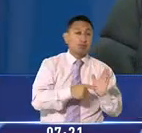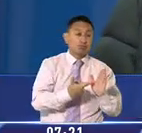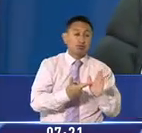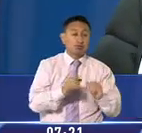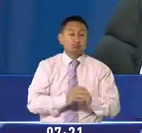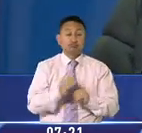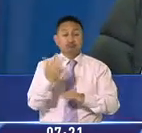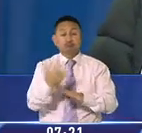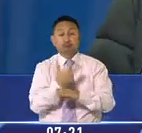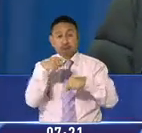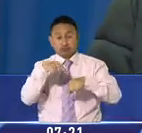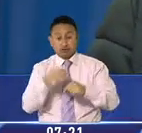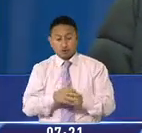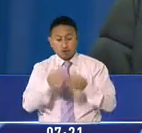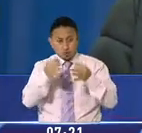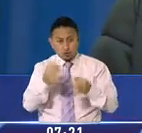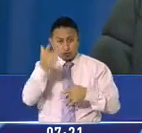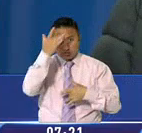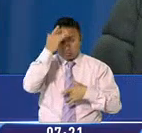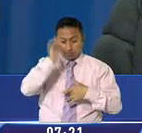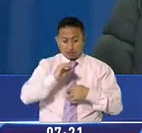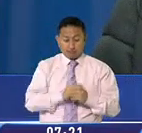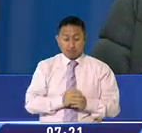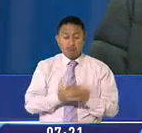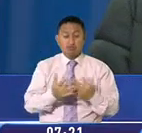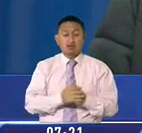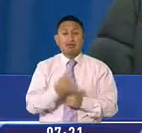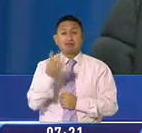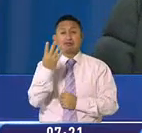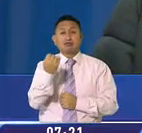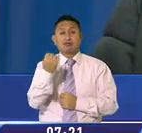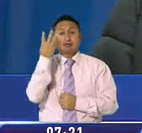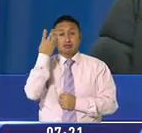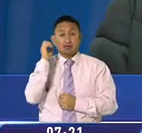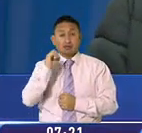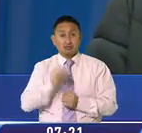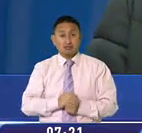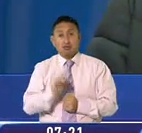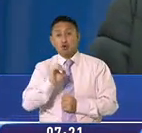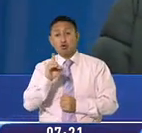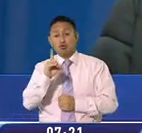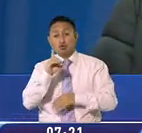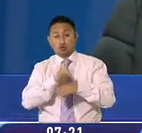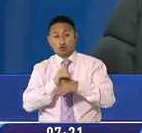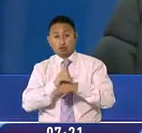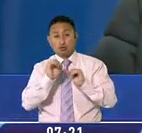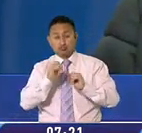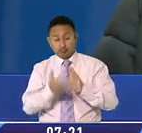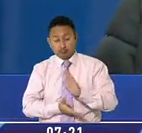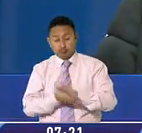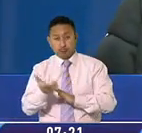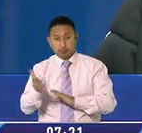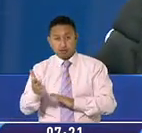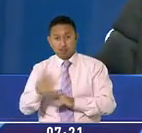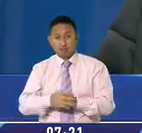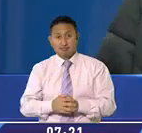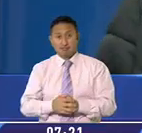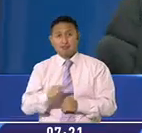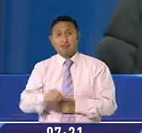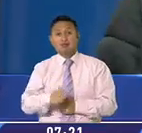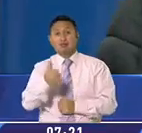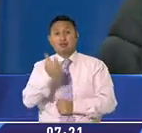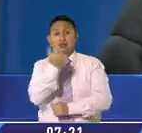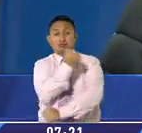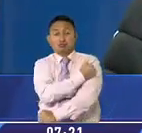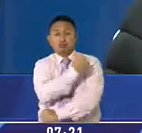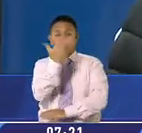que esperar mínimo 14 días o el alta clínica para proceder a inocularse la dosis que le toca a la población. En